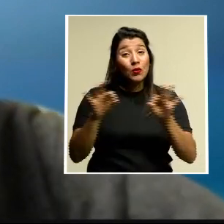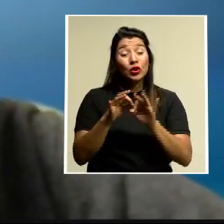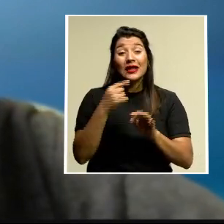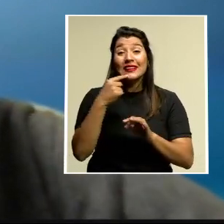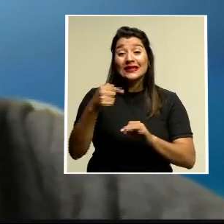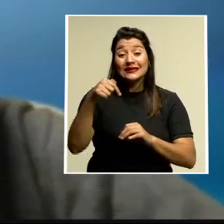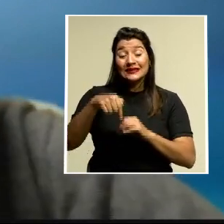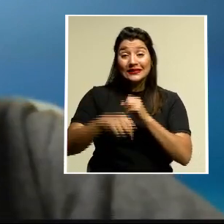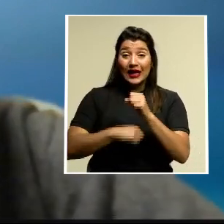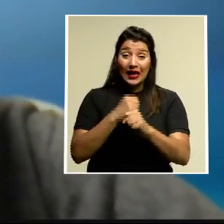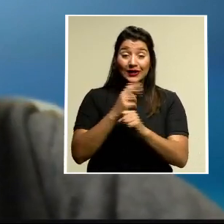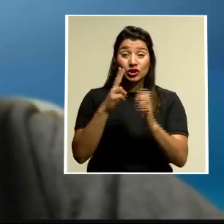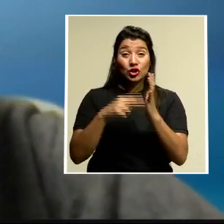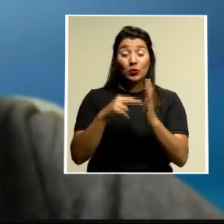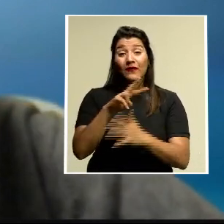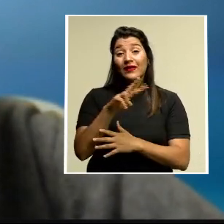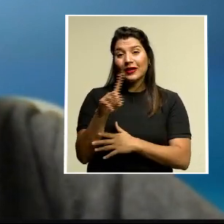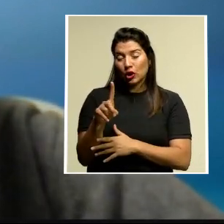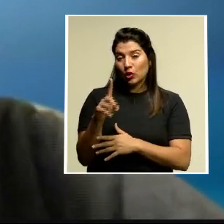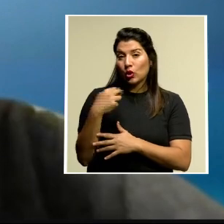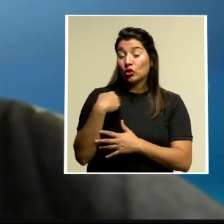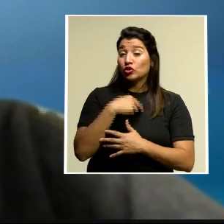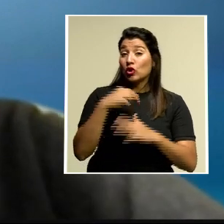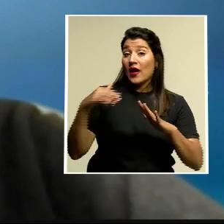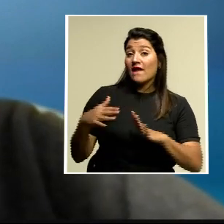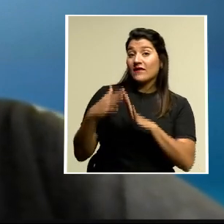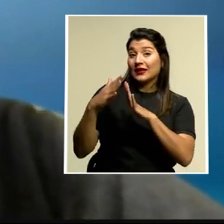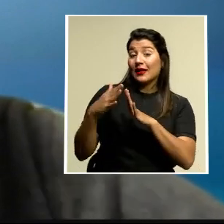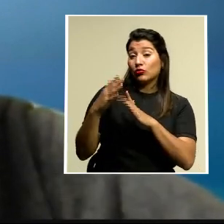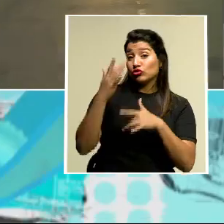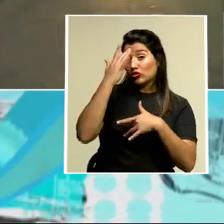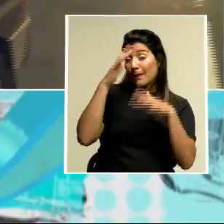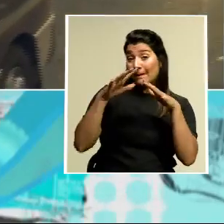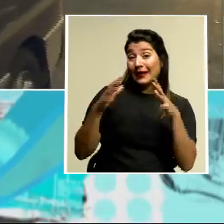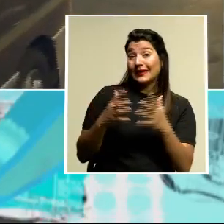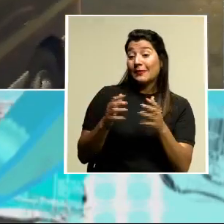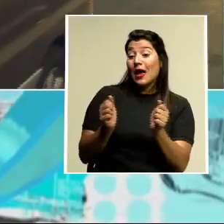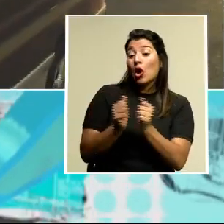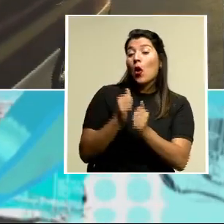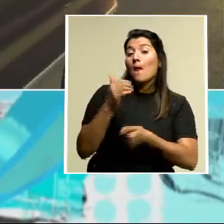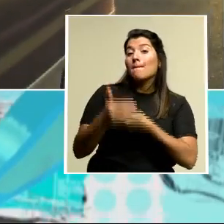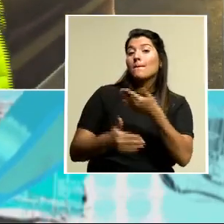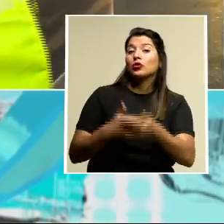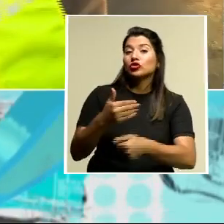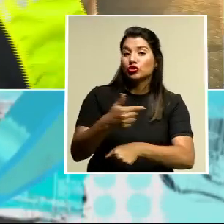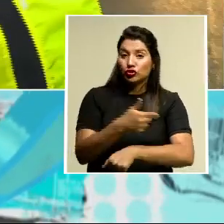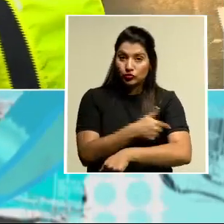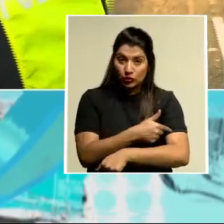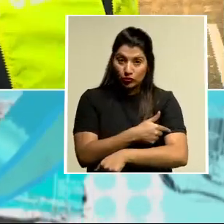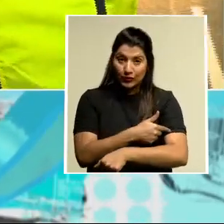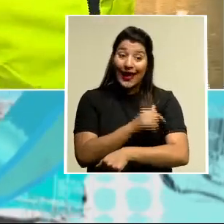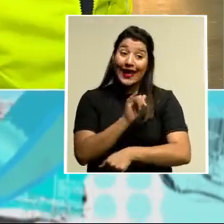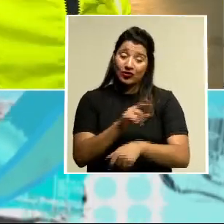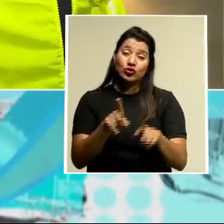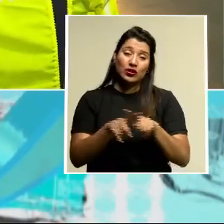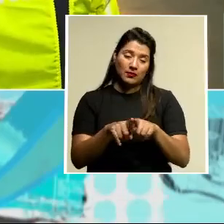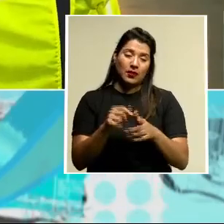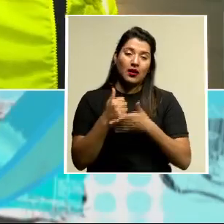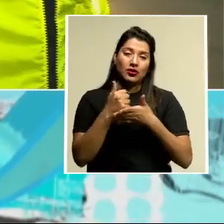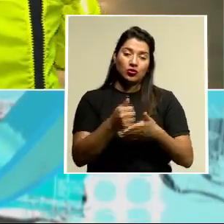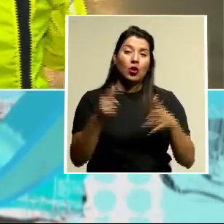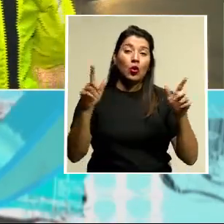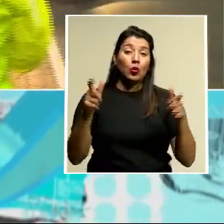otra vez. Don Wanner, para ir finalizando, ¿qué pasaría si el gobierno decidiera levantar esta restricción, como mucha